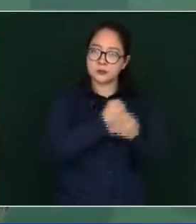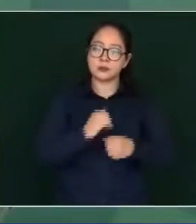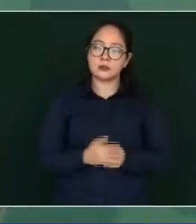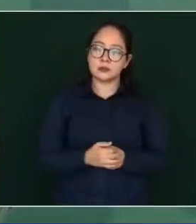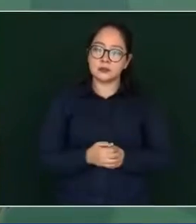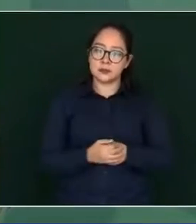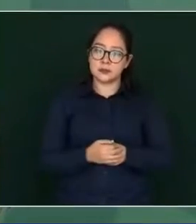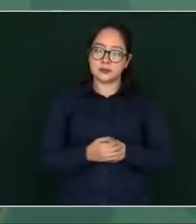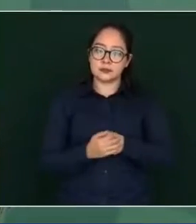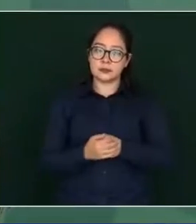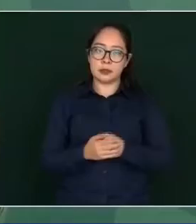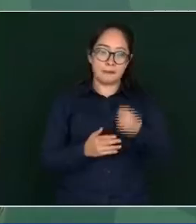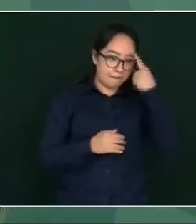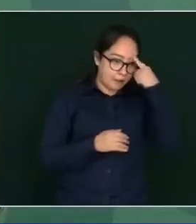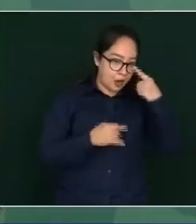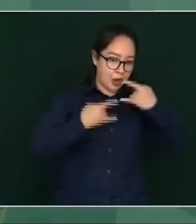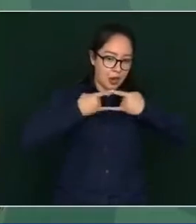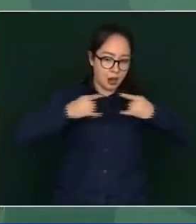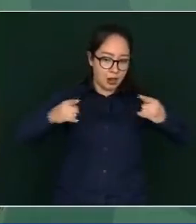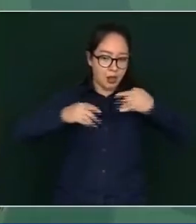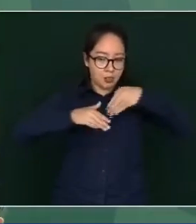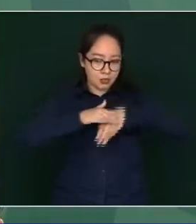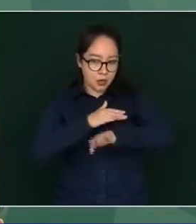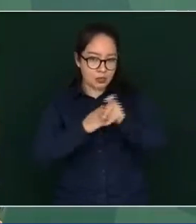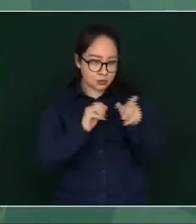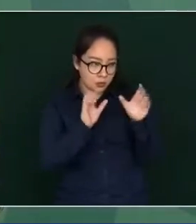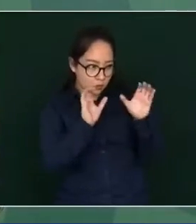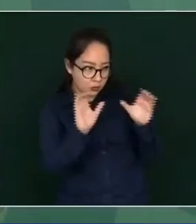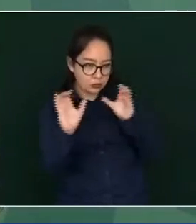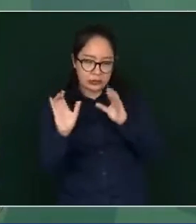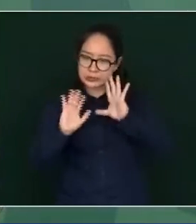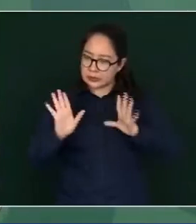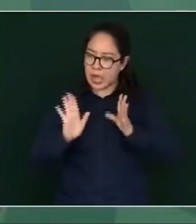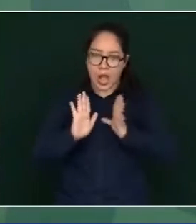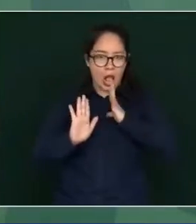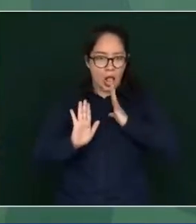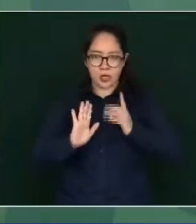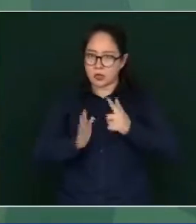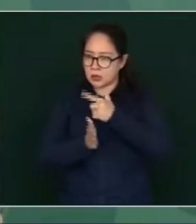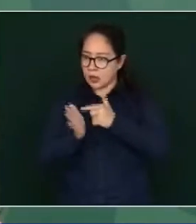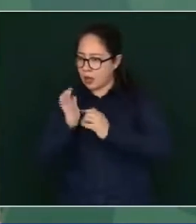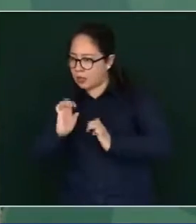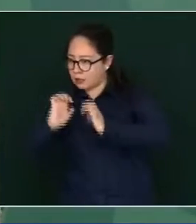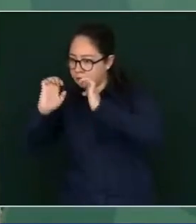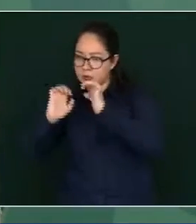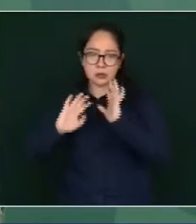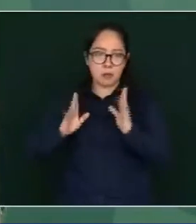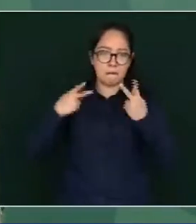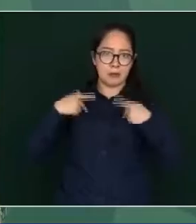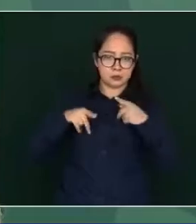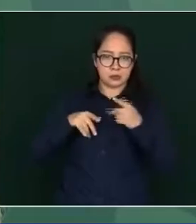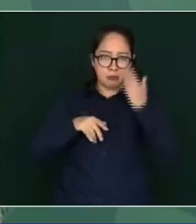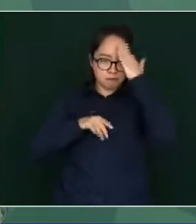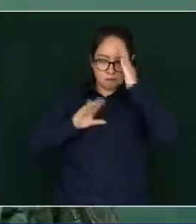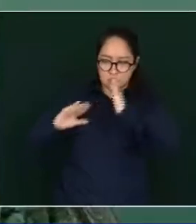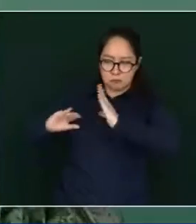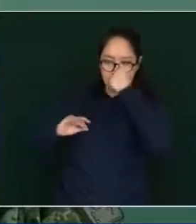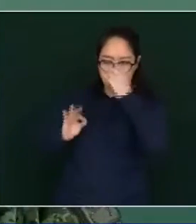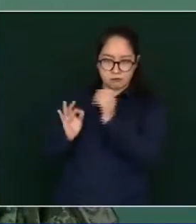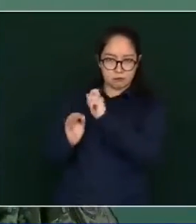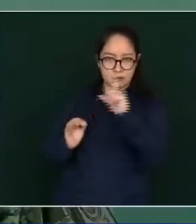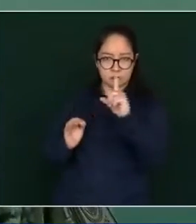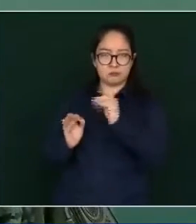y lo que es el acceso. Ya están las instalaciones, ya está el personal, está capacitado para poder hacer su tarea. También